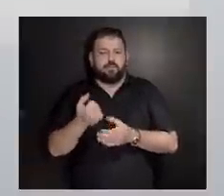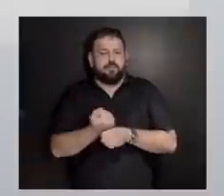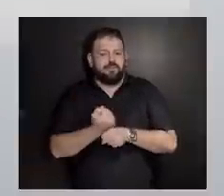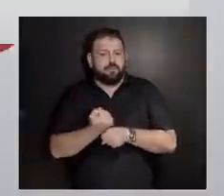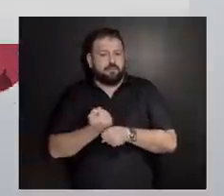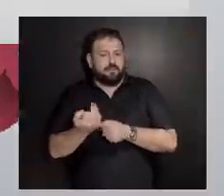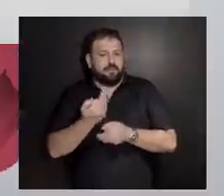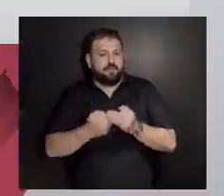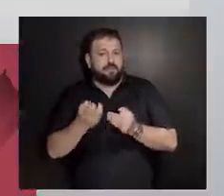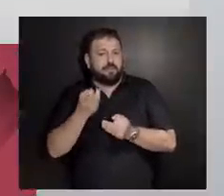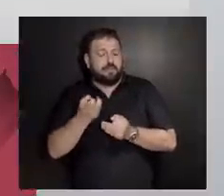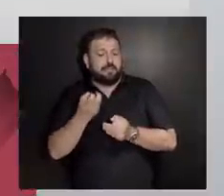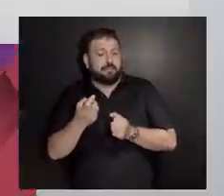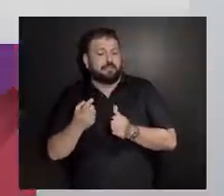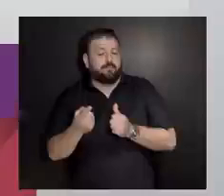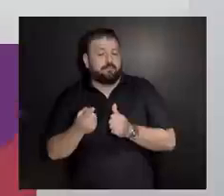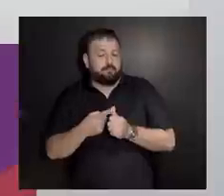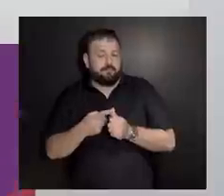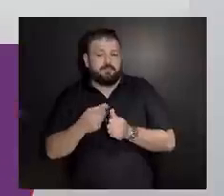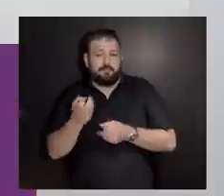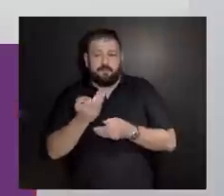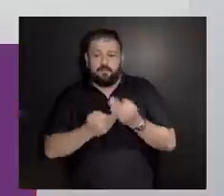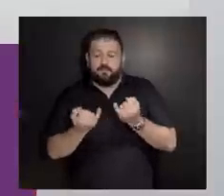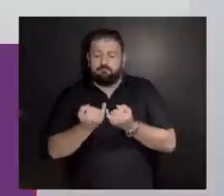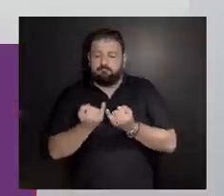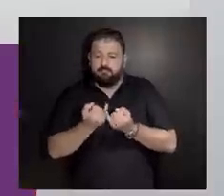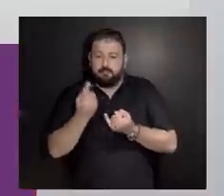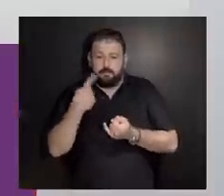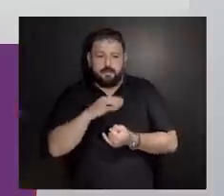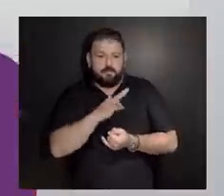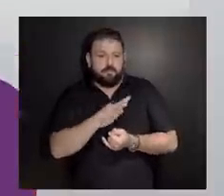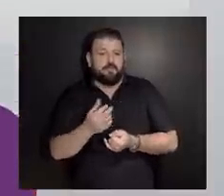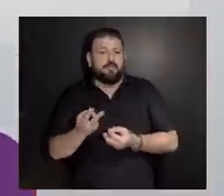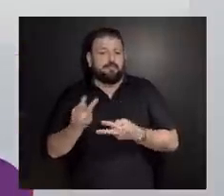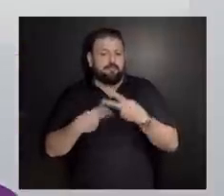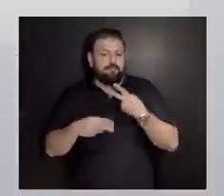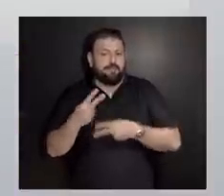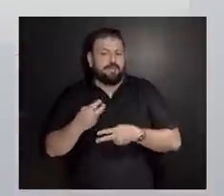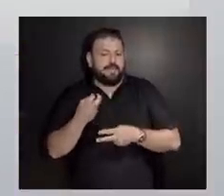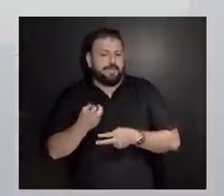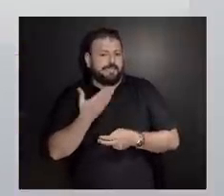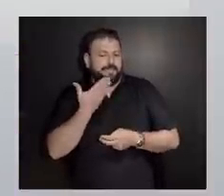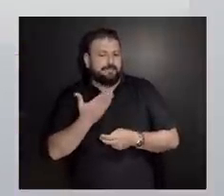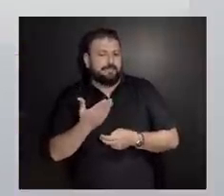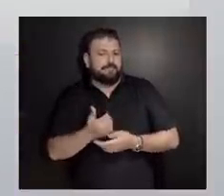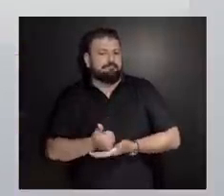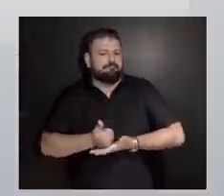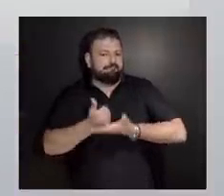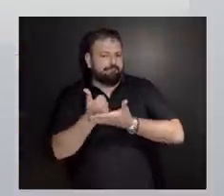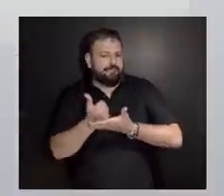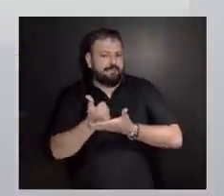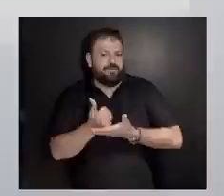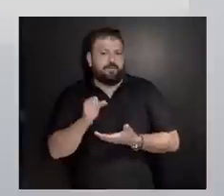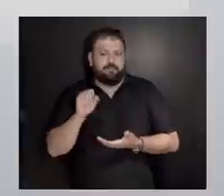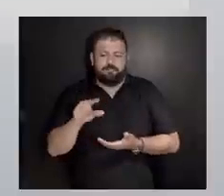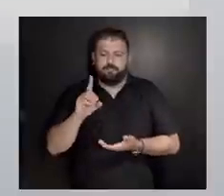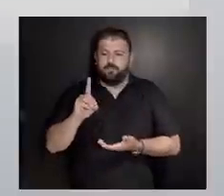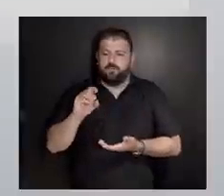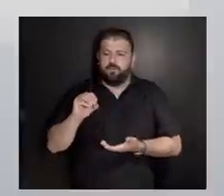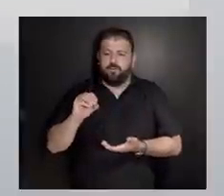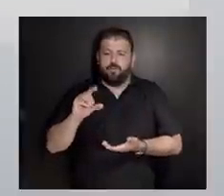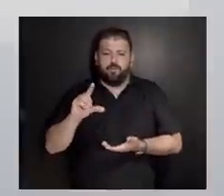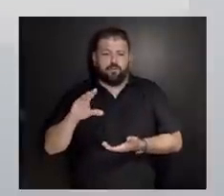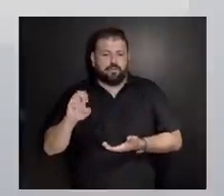que estos dos primeros suplementos nutricionales son los que se nos pueden venir a la mente. Obviamente, al ser una enfermedad crónica,